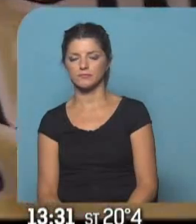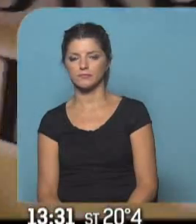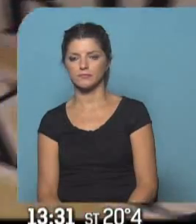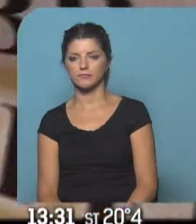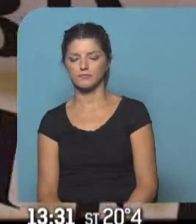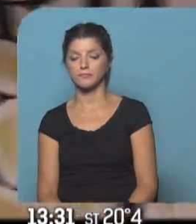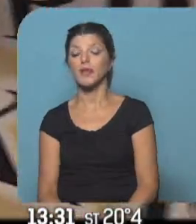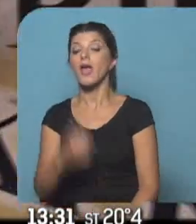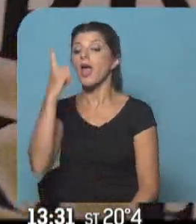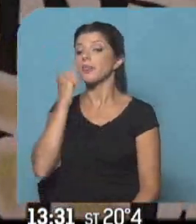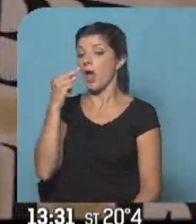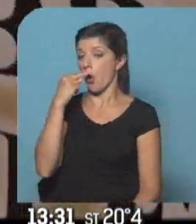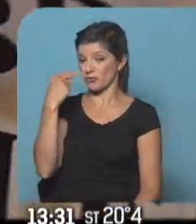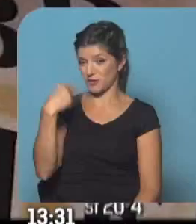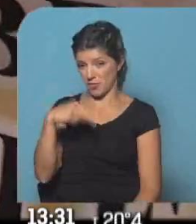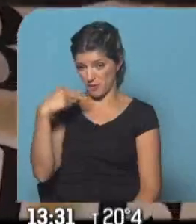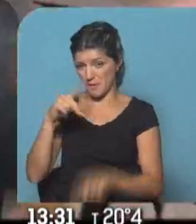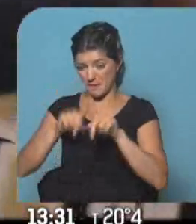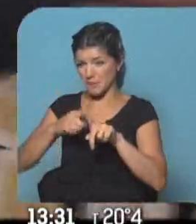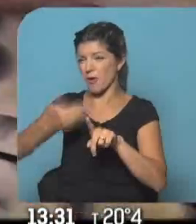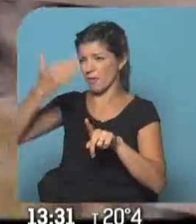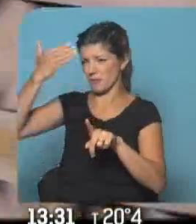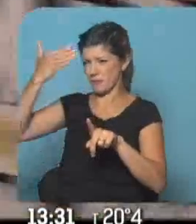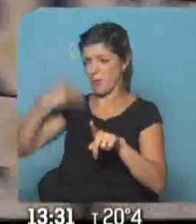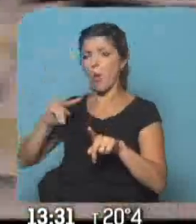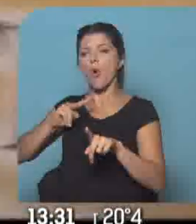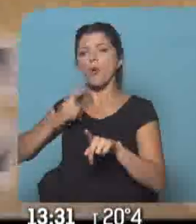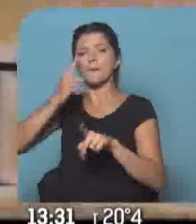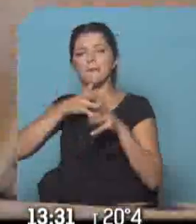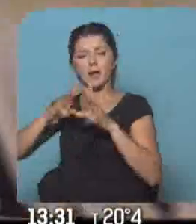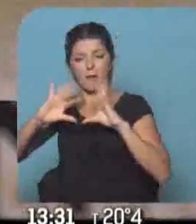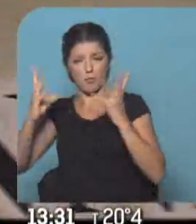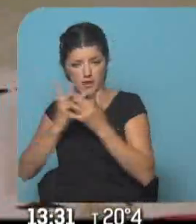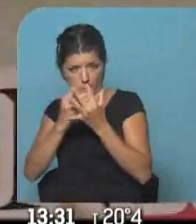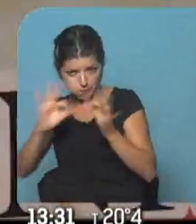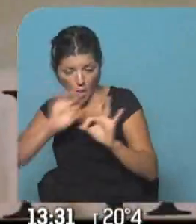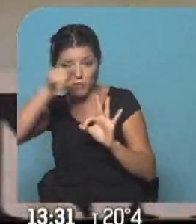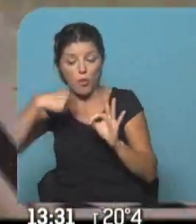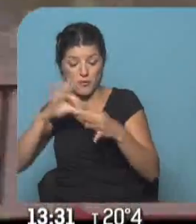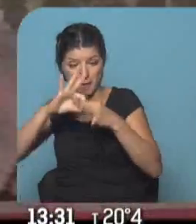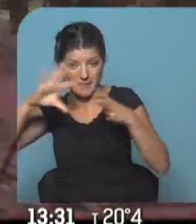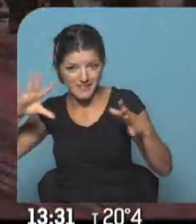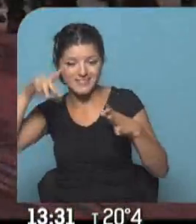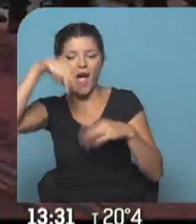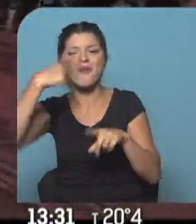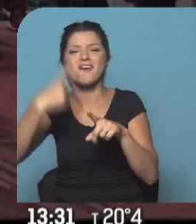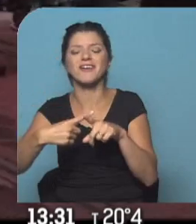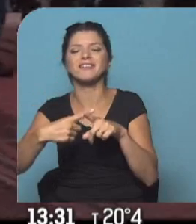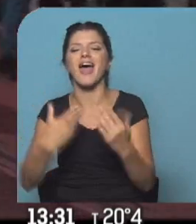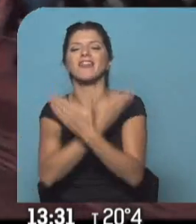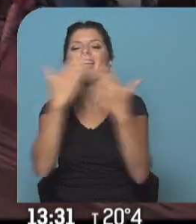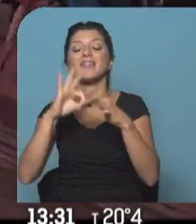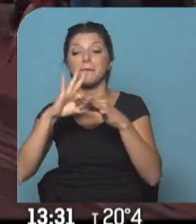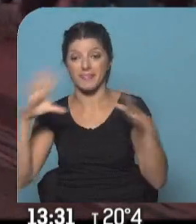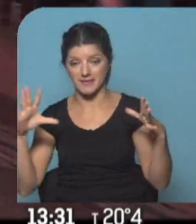El 11 de noviembre, fecha en la que Polonia celebra la recuperación de la independencia al término de la Primera Guerra Mundial, decenas de miles de